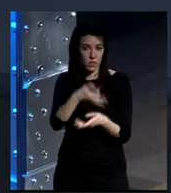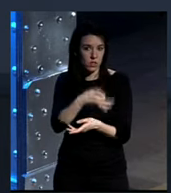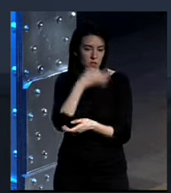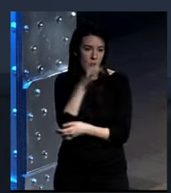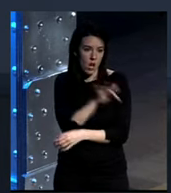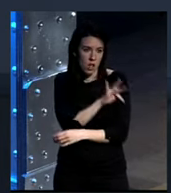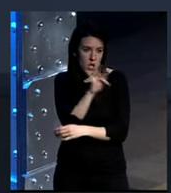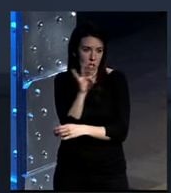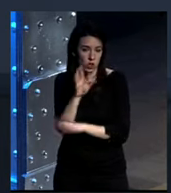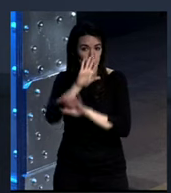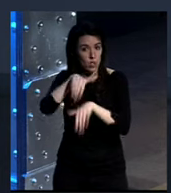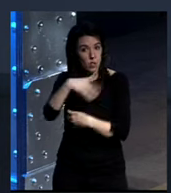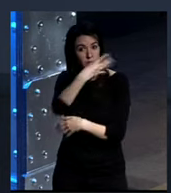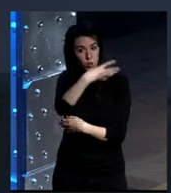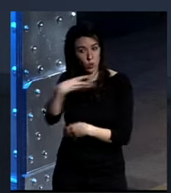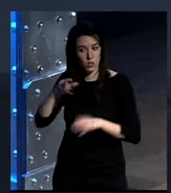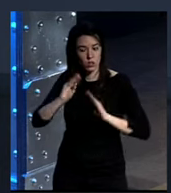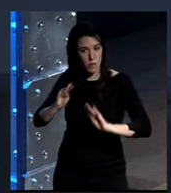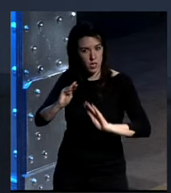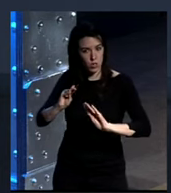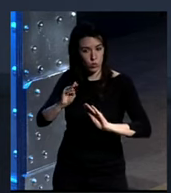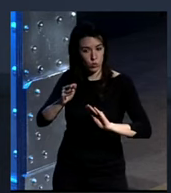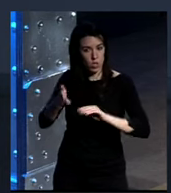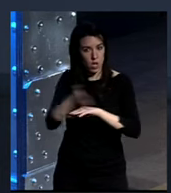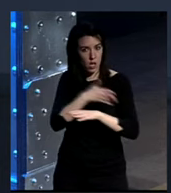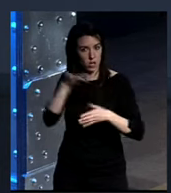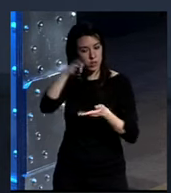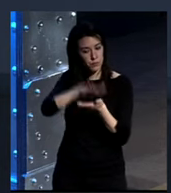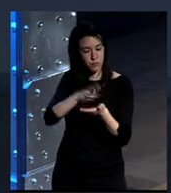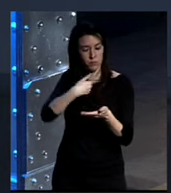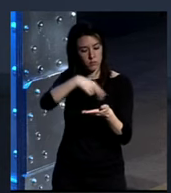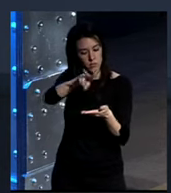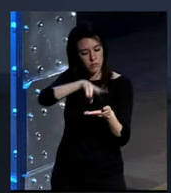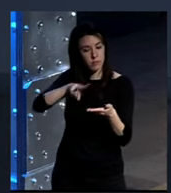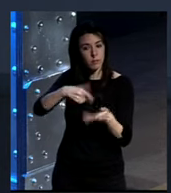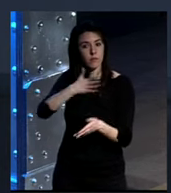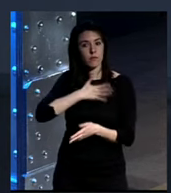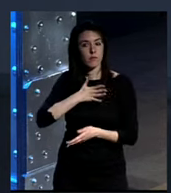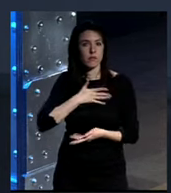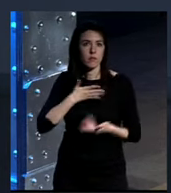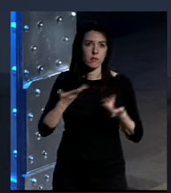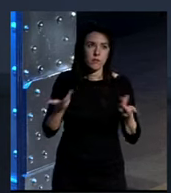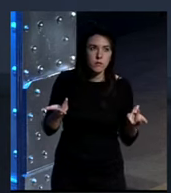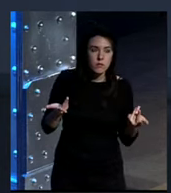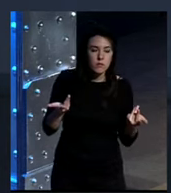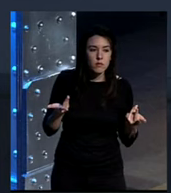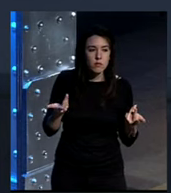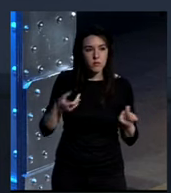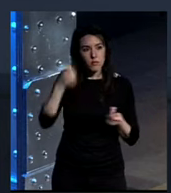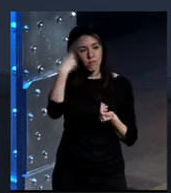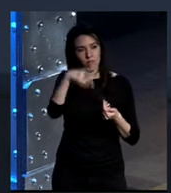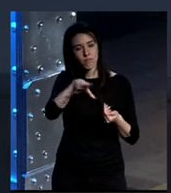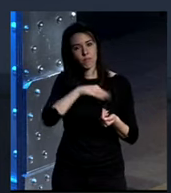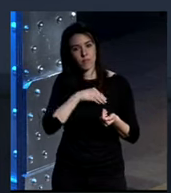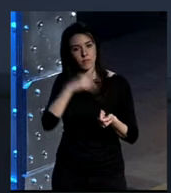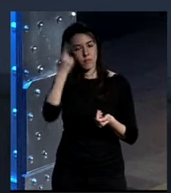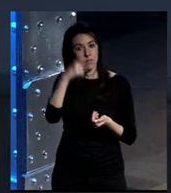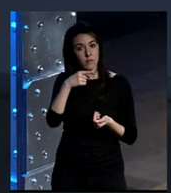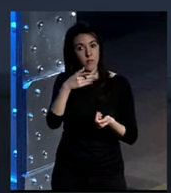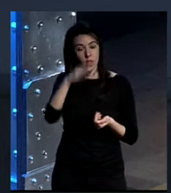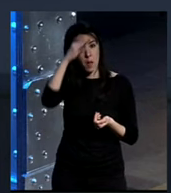de sus últimas 4 semanas. Bueno, a mí me consuela mucho el saber que